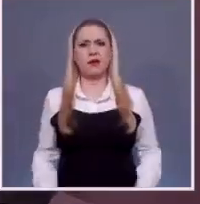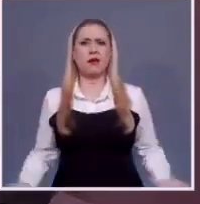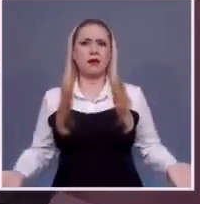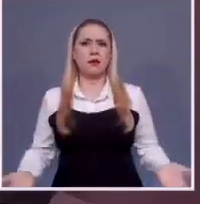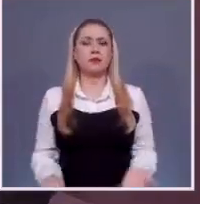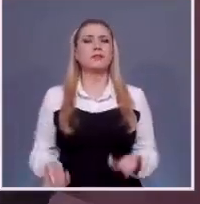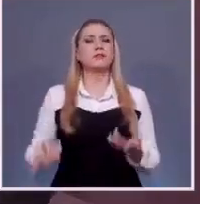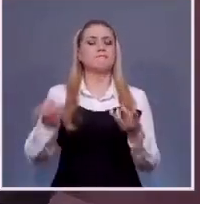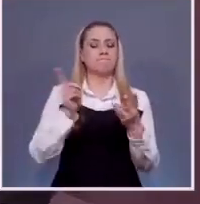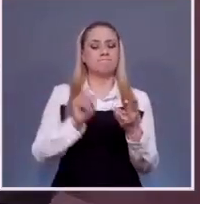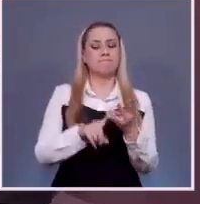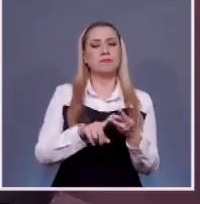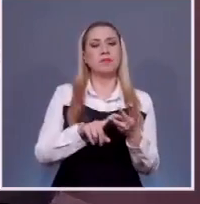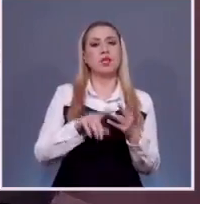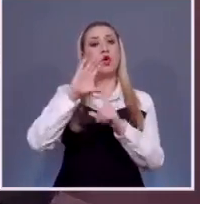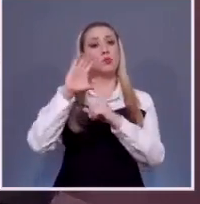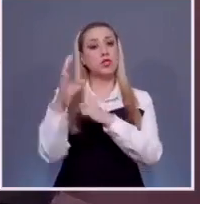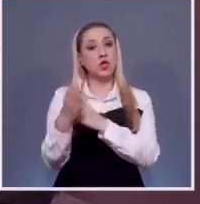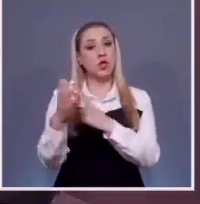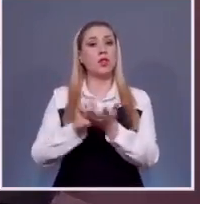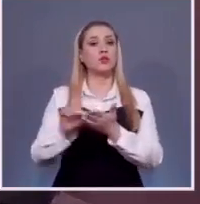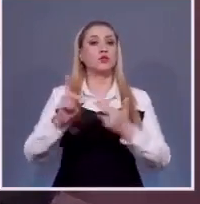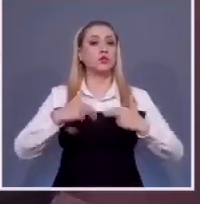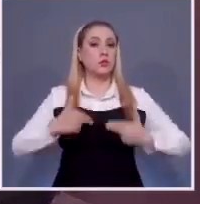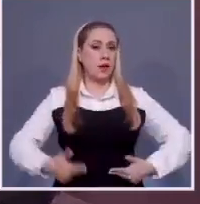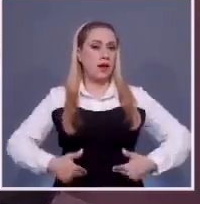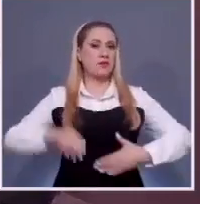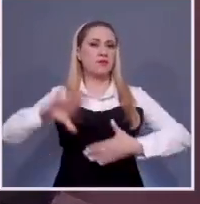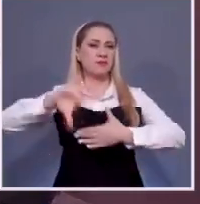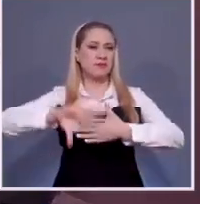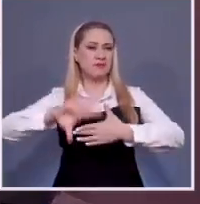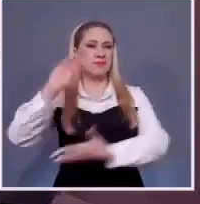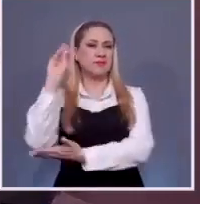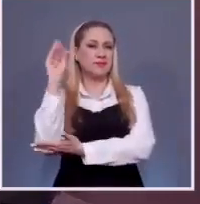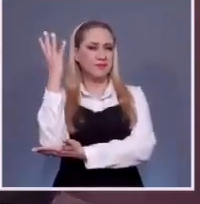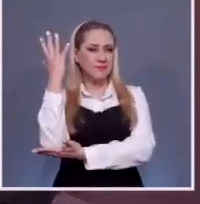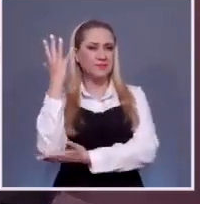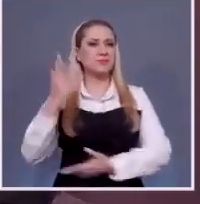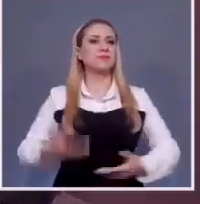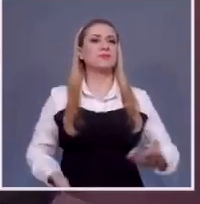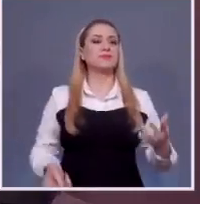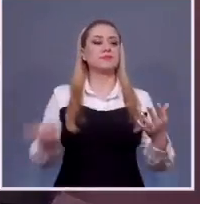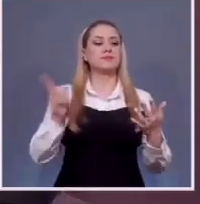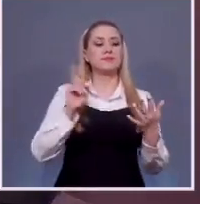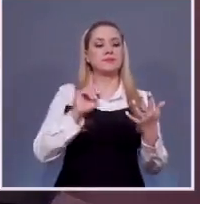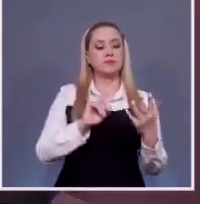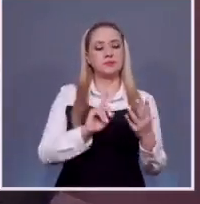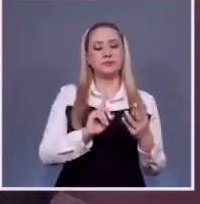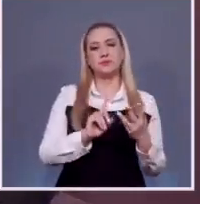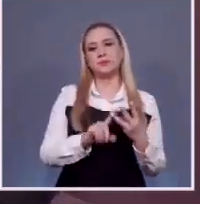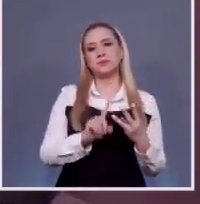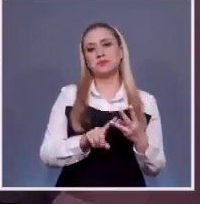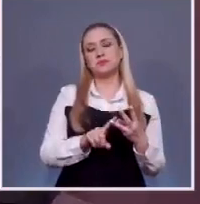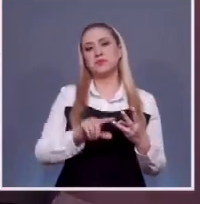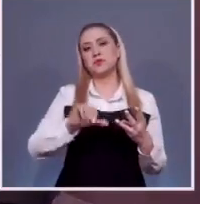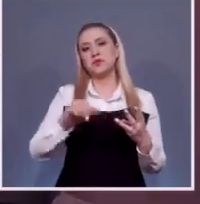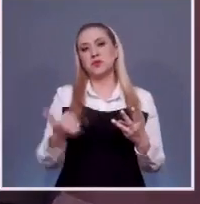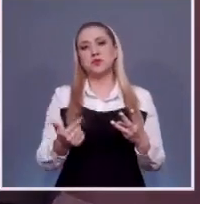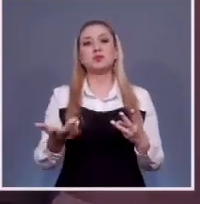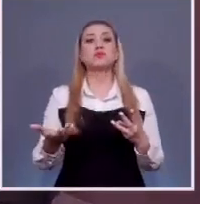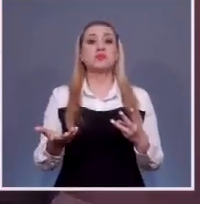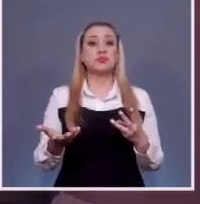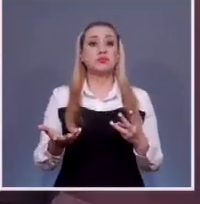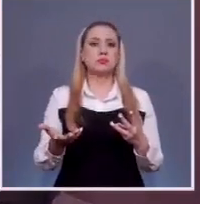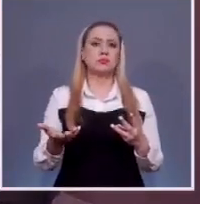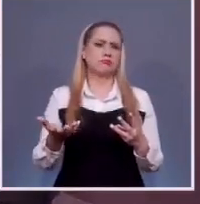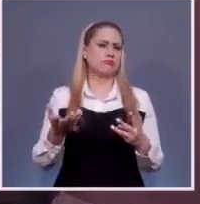comisiones de derechos humanos, y aquí la abogada tiene más experiencia sobre el tema, por supuesto, y también otro tipo de quejas administrativas, hay muchas